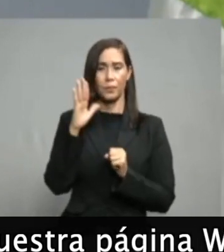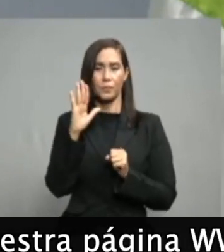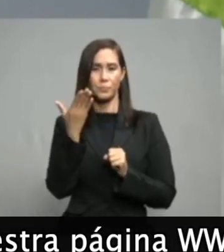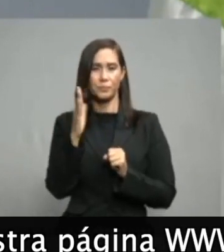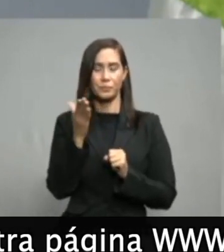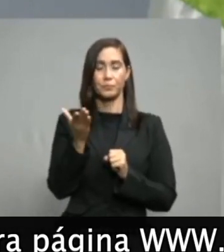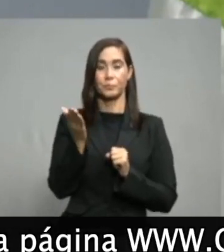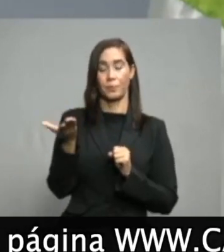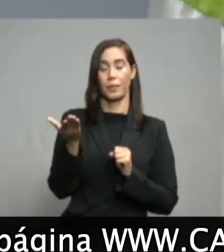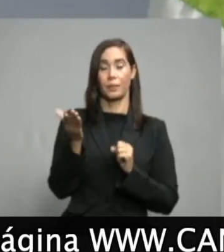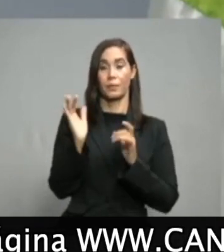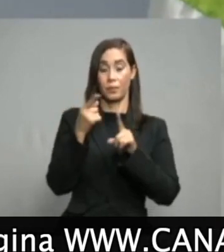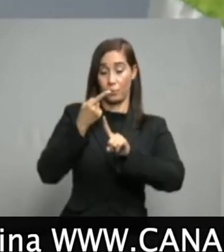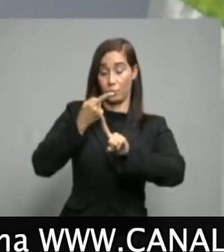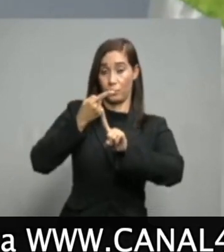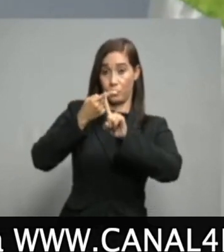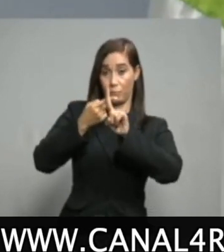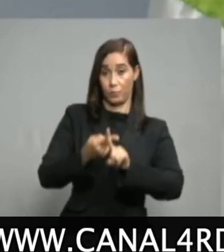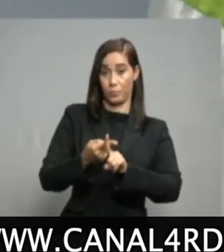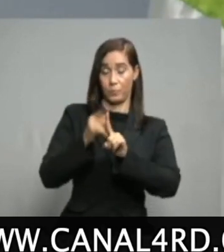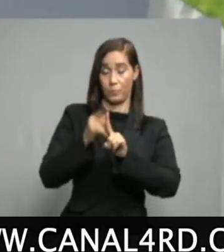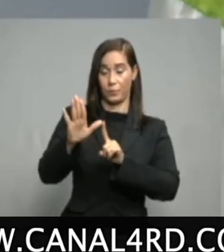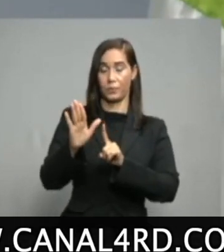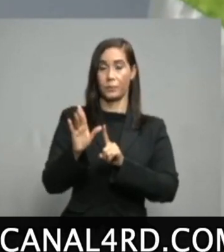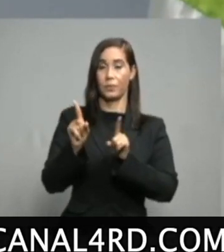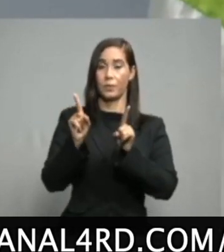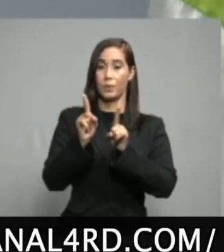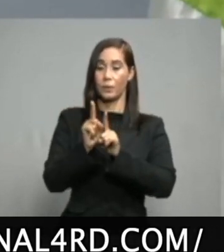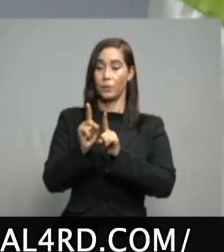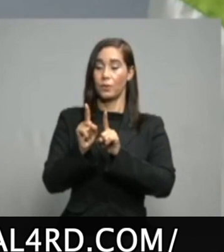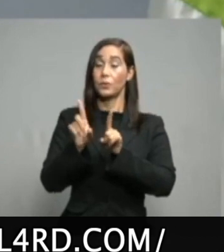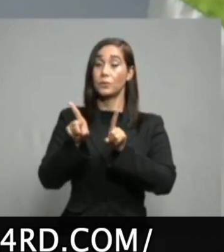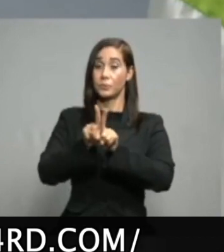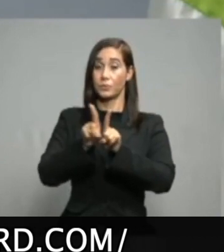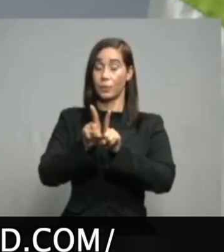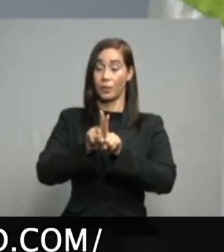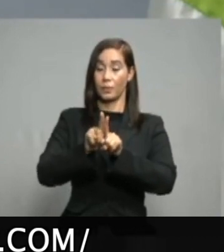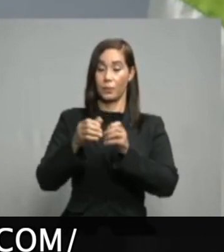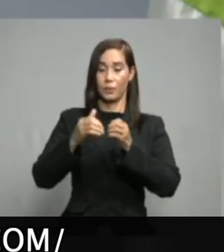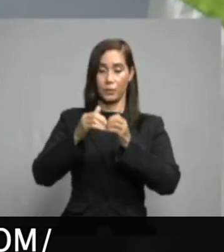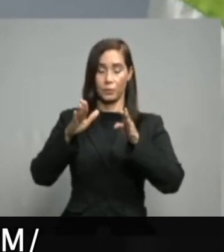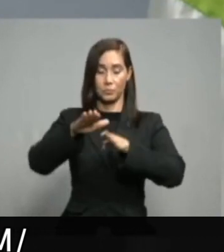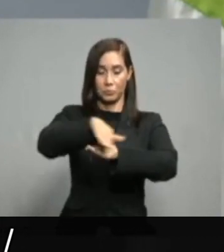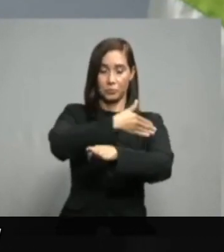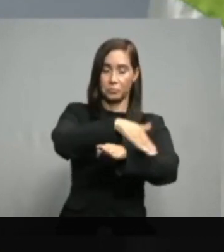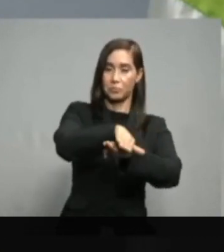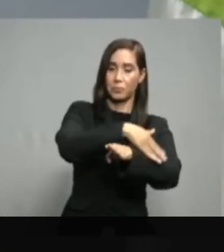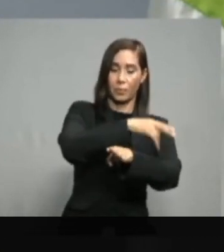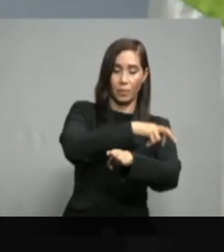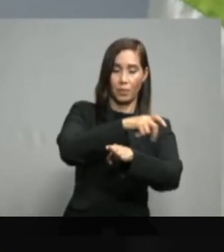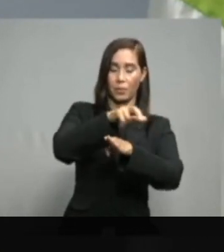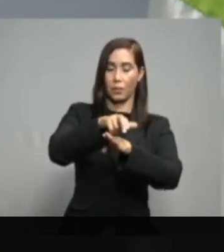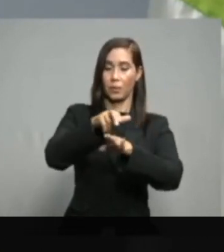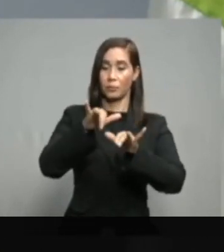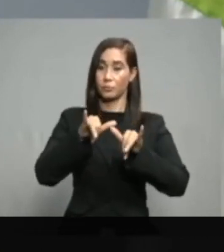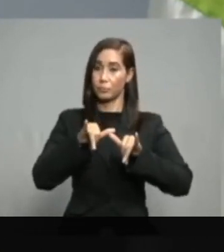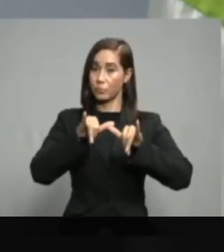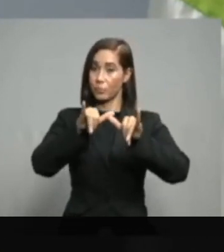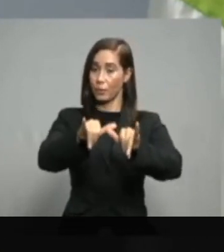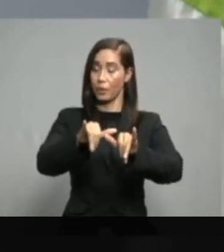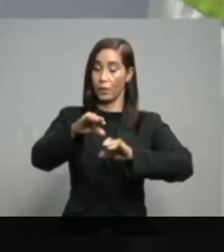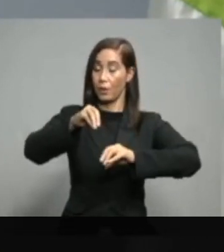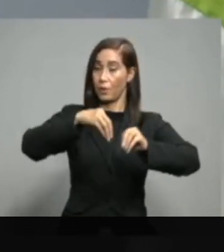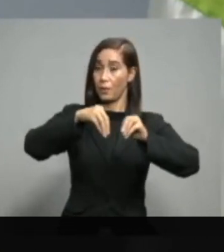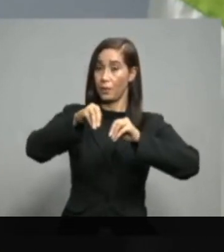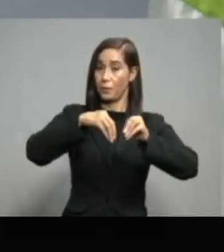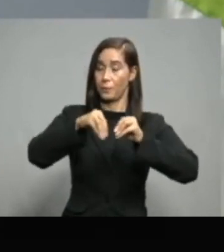sido declarados positivos, así como la salida a la vía pública, supermercados,